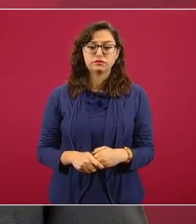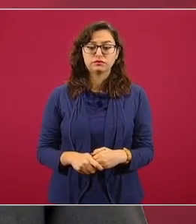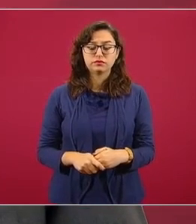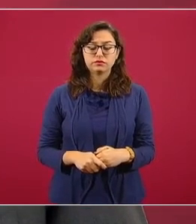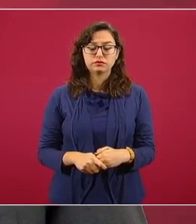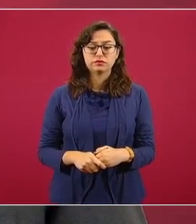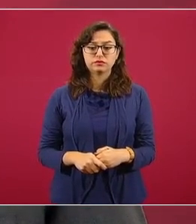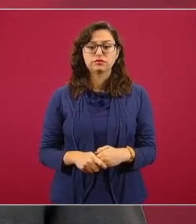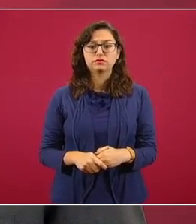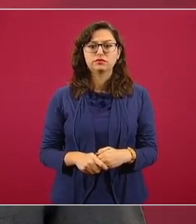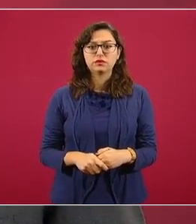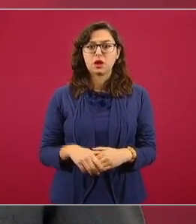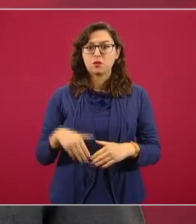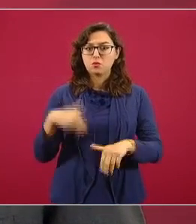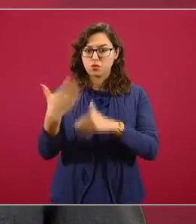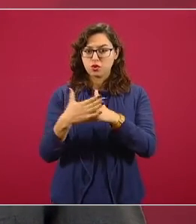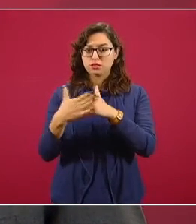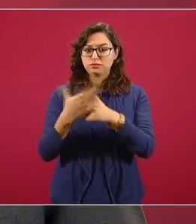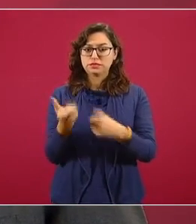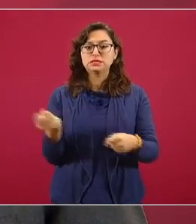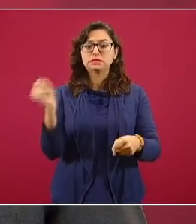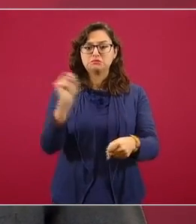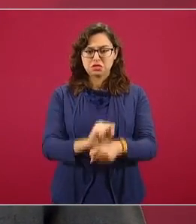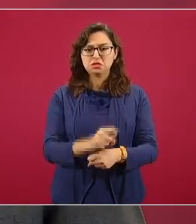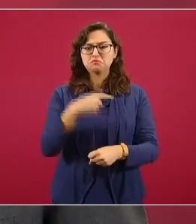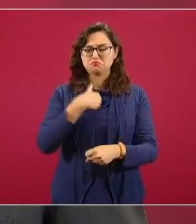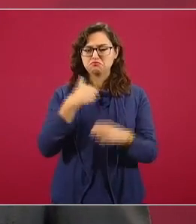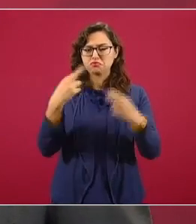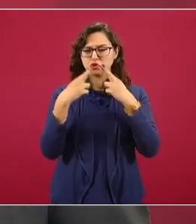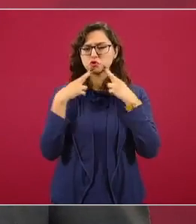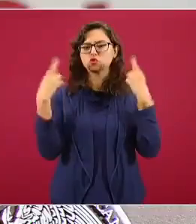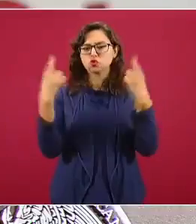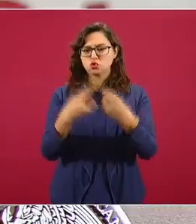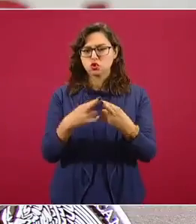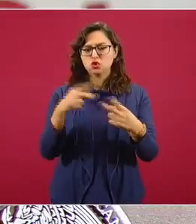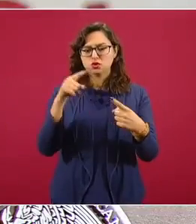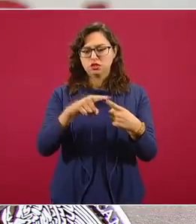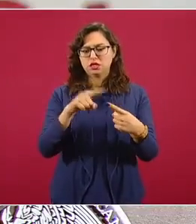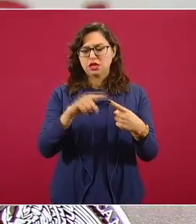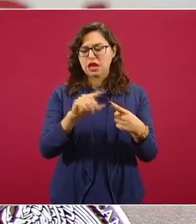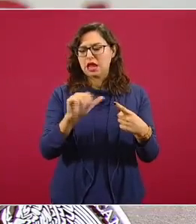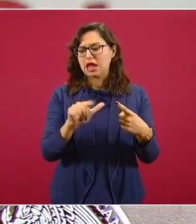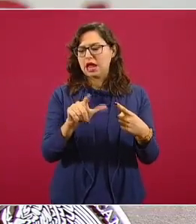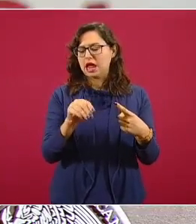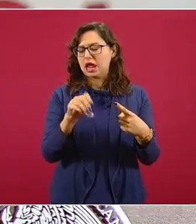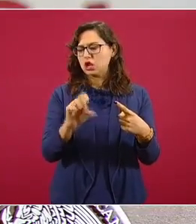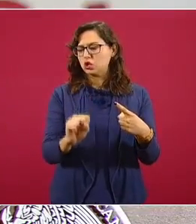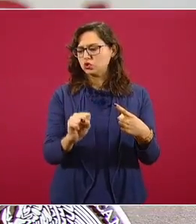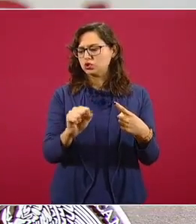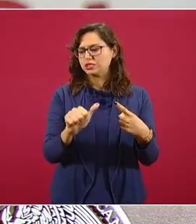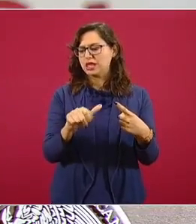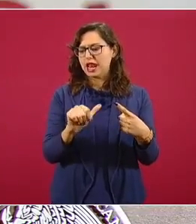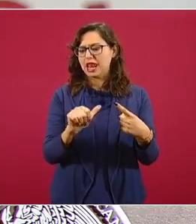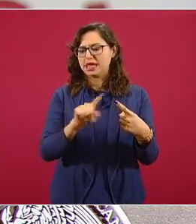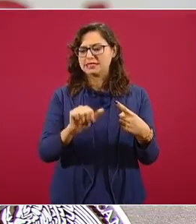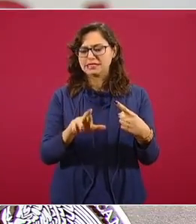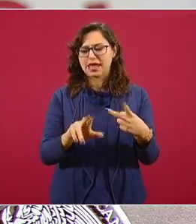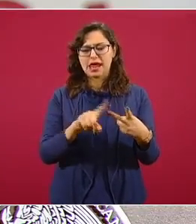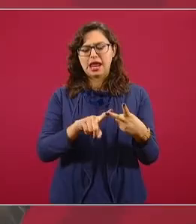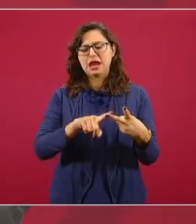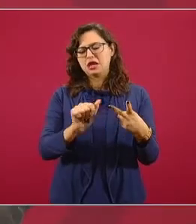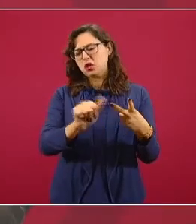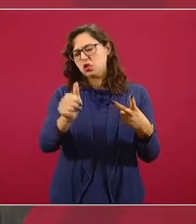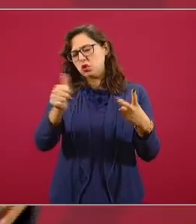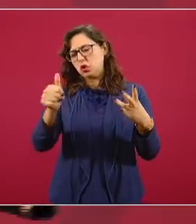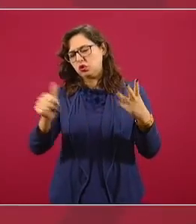Tengo una reunión la semana próxima con Carlos Salazar y con otros dirigentes del